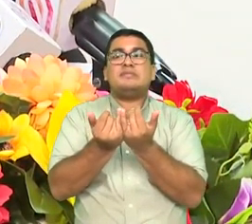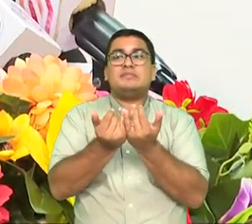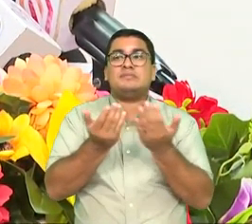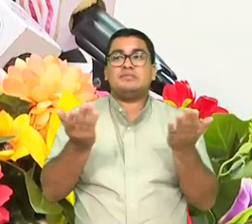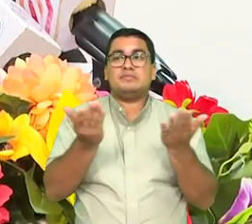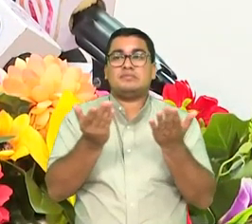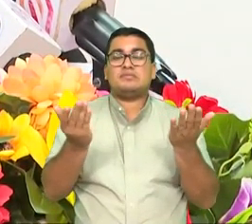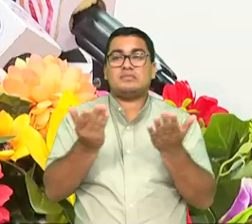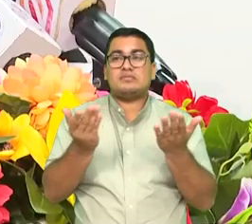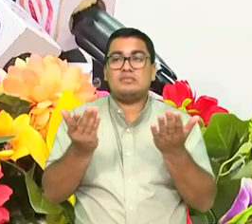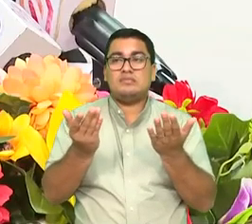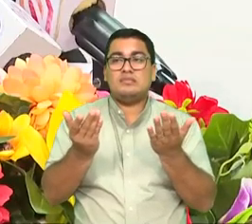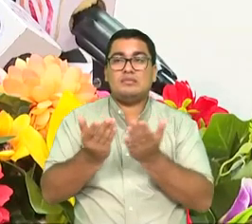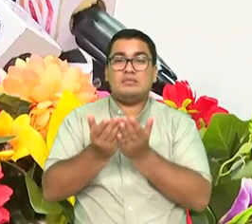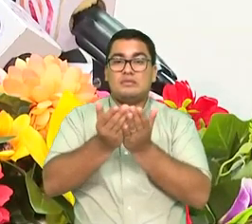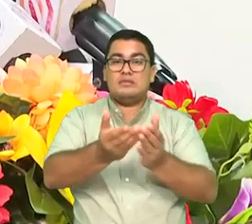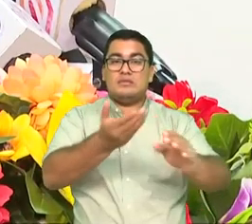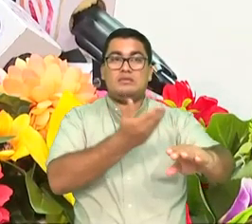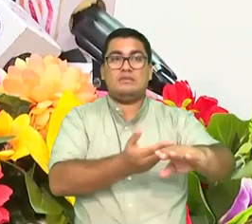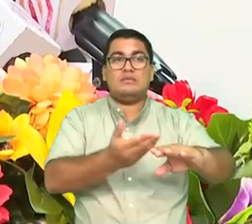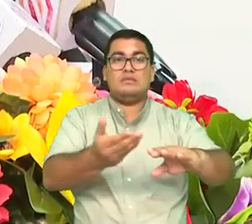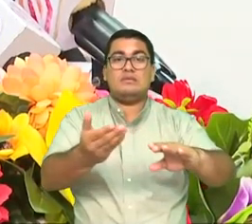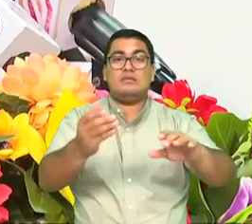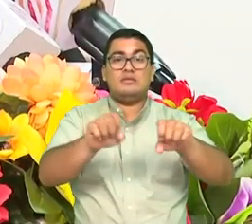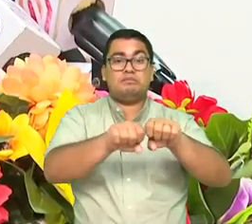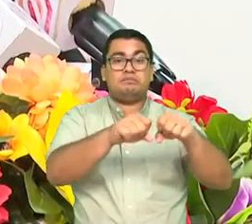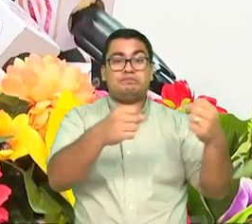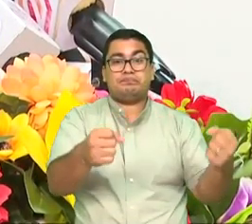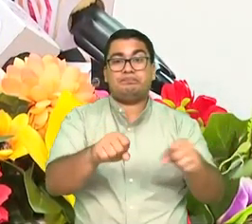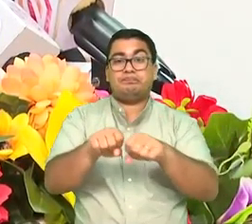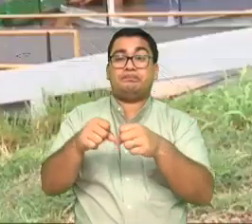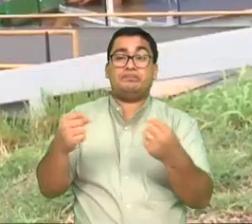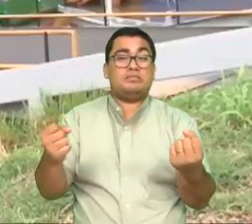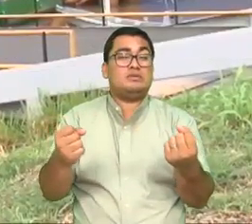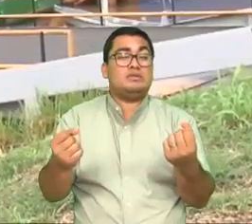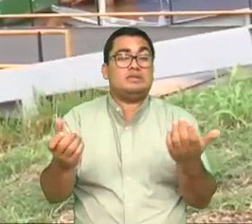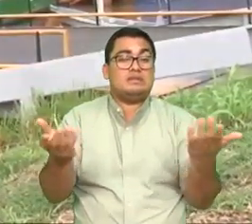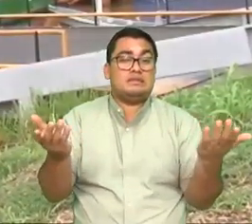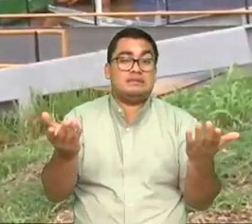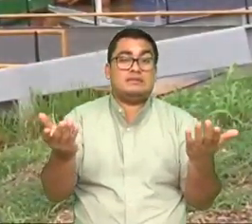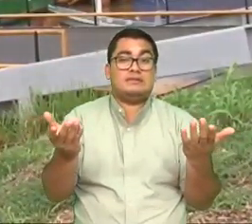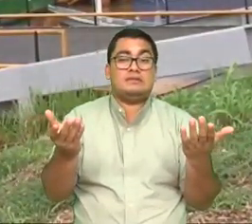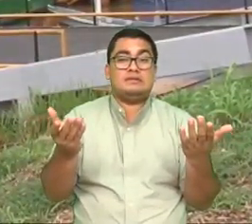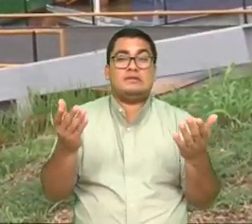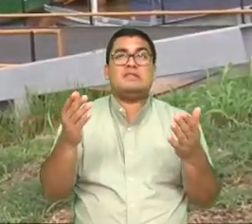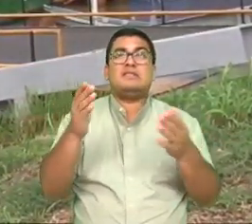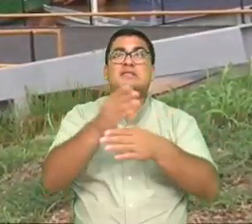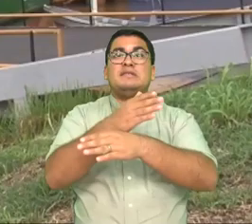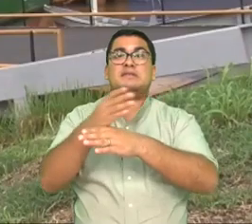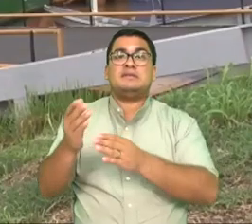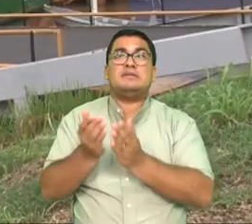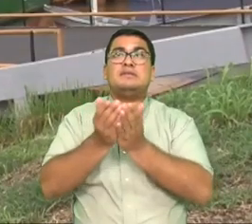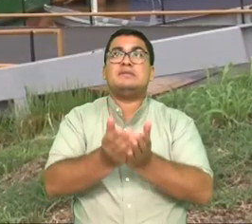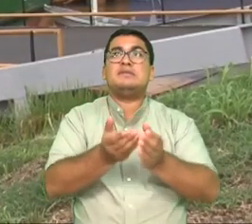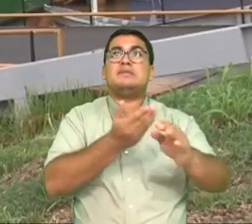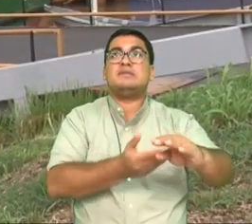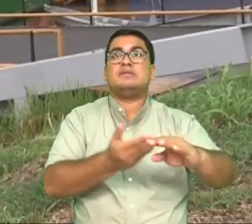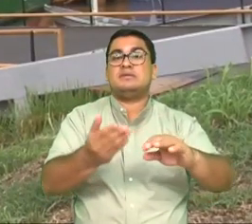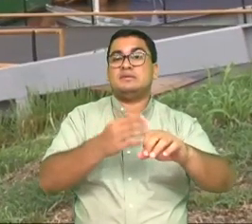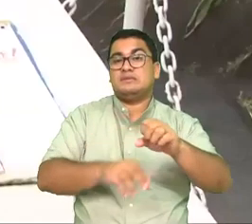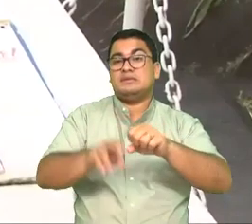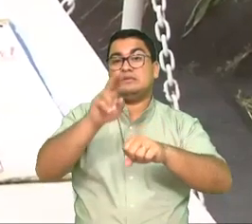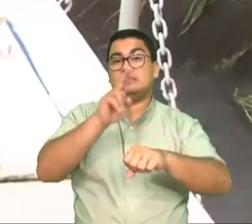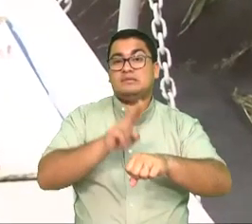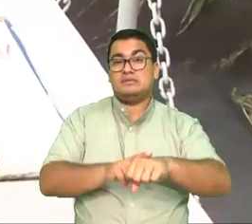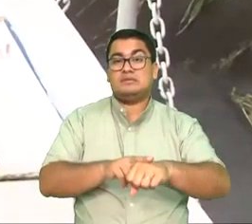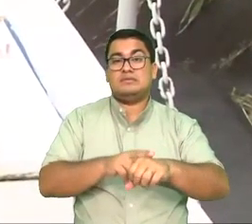del muelle fue fracturado totalmente. Los puertos a nivel nacional reforzaron